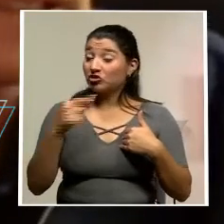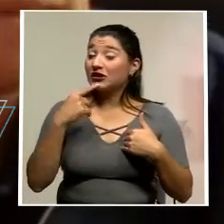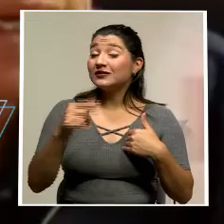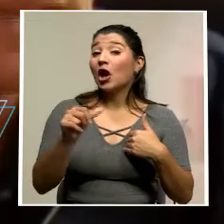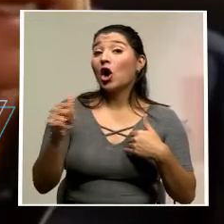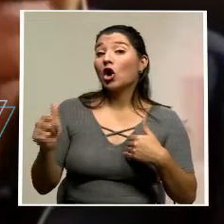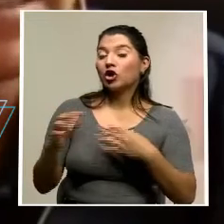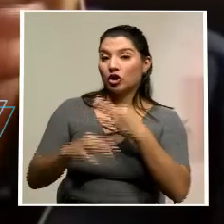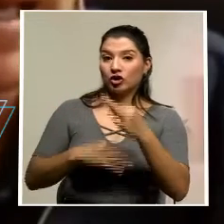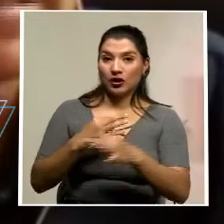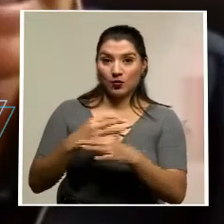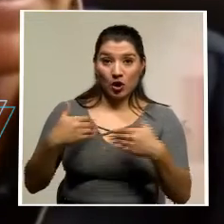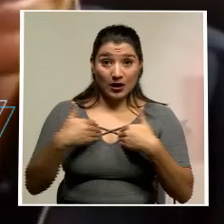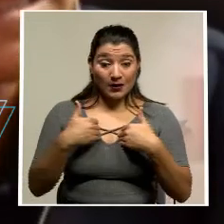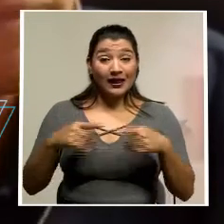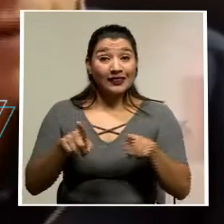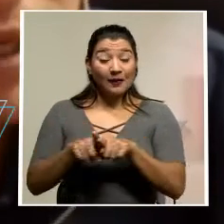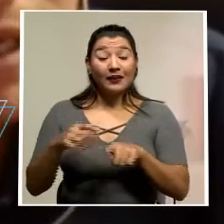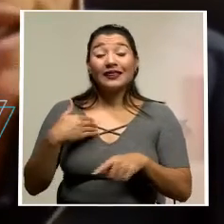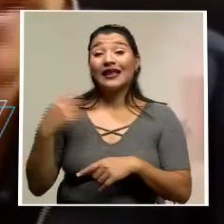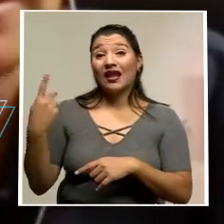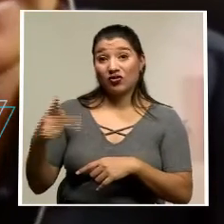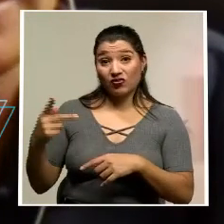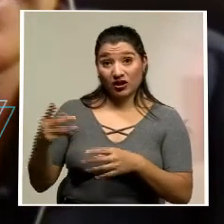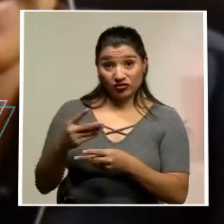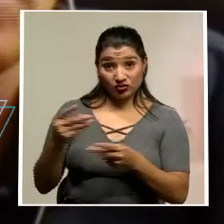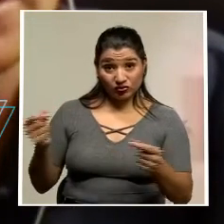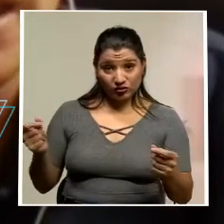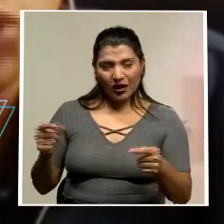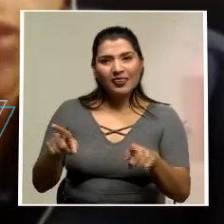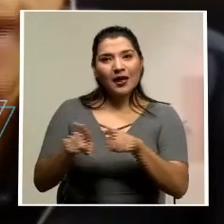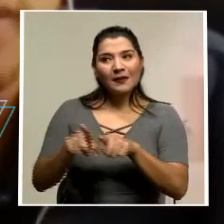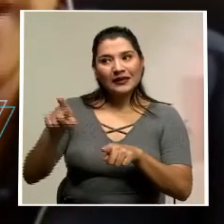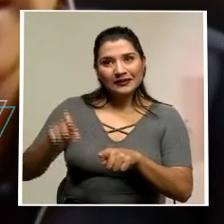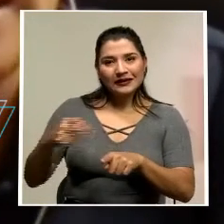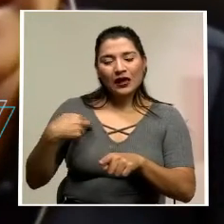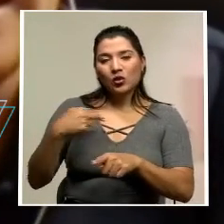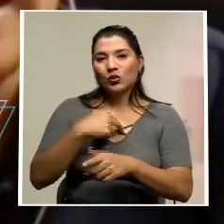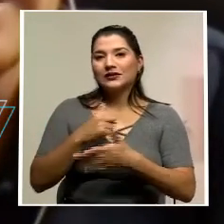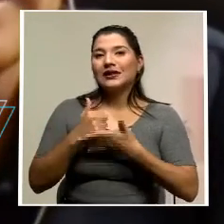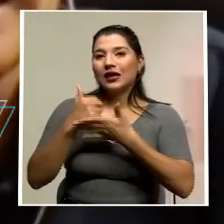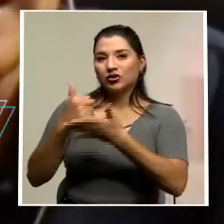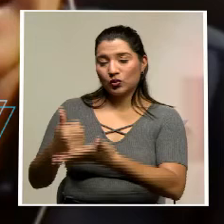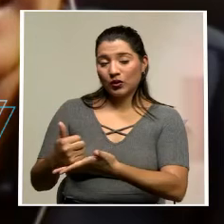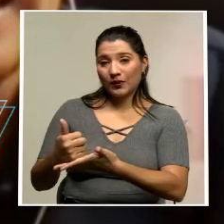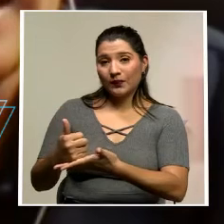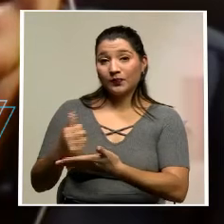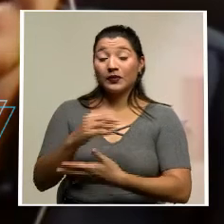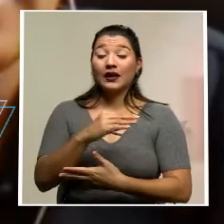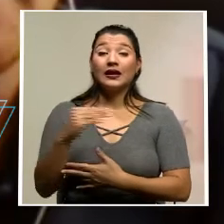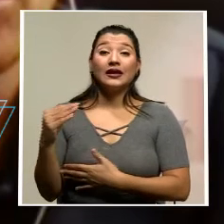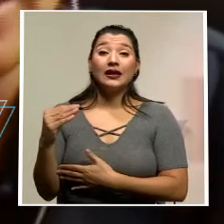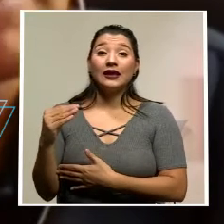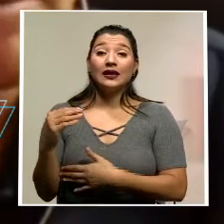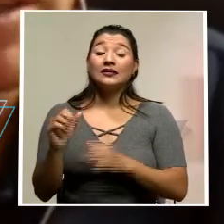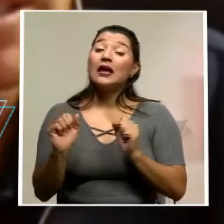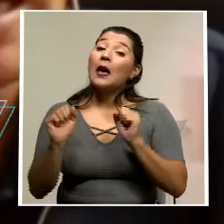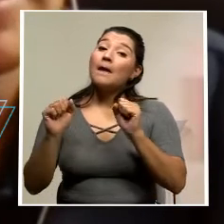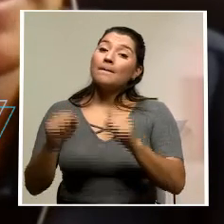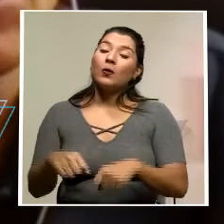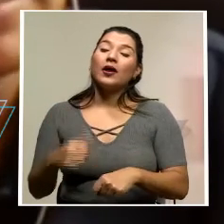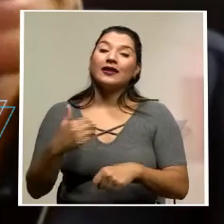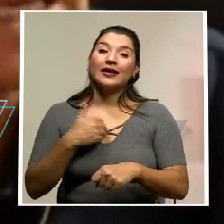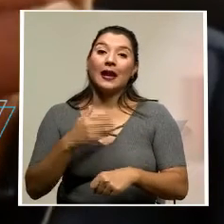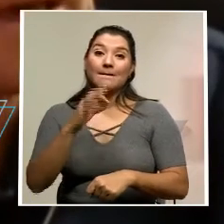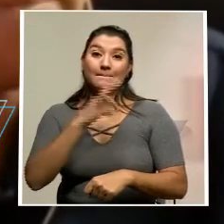especies que también están amenazadas, que también requieren de nuestra ayuda y que se podrían beneficiar